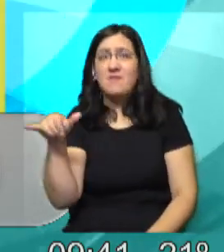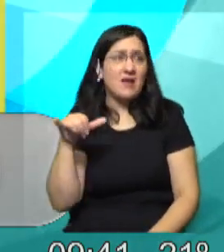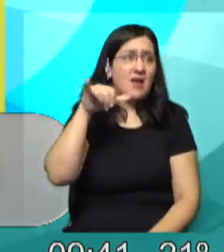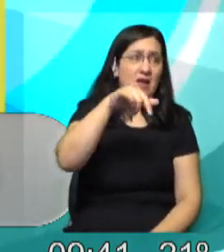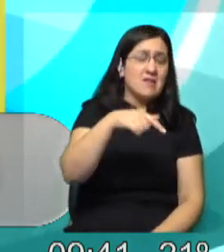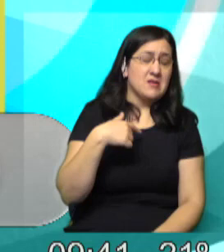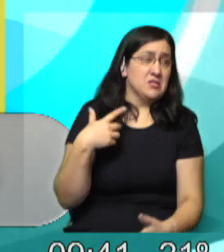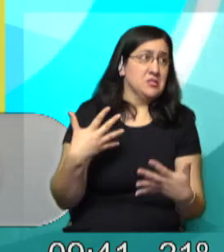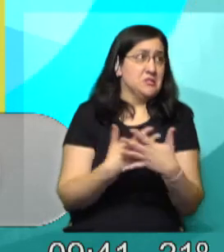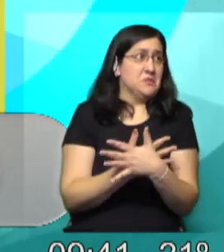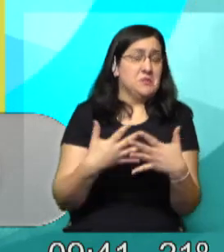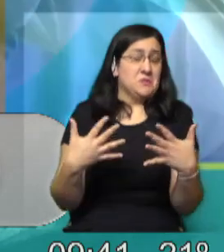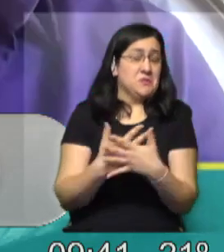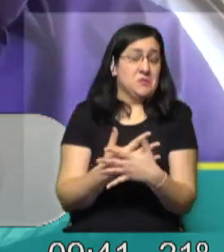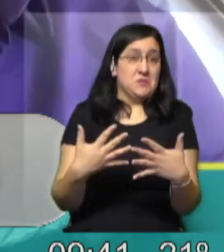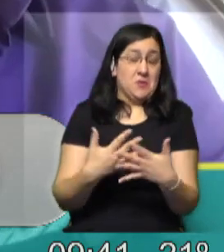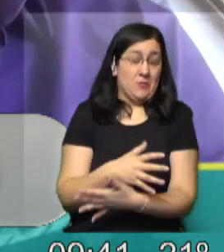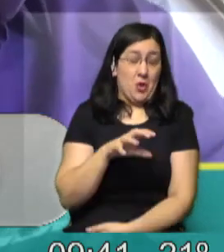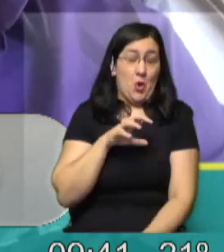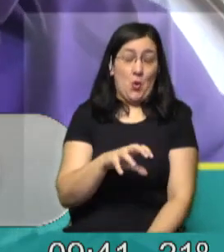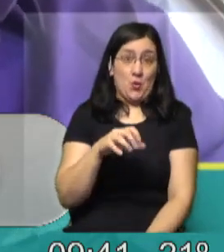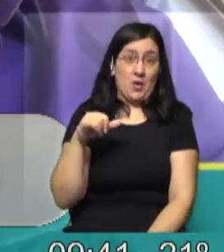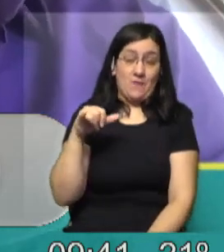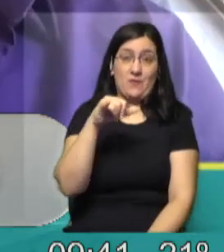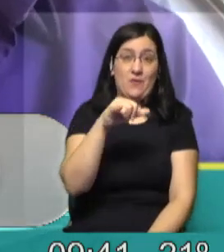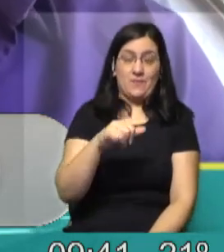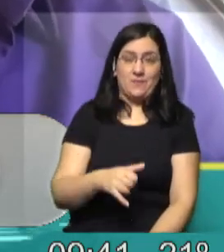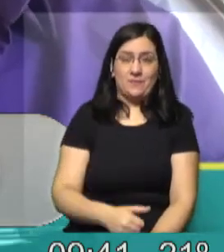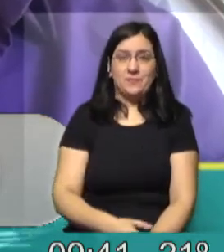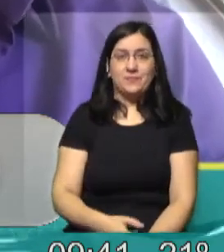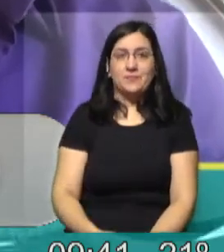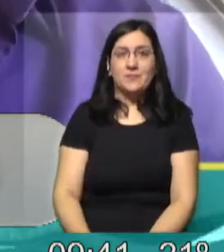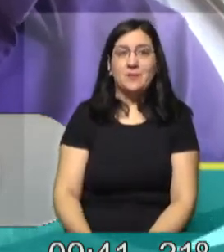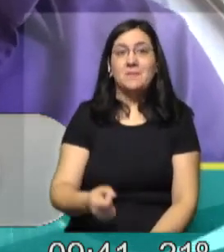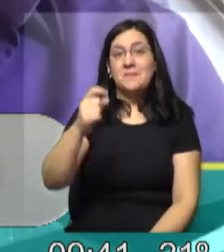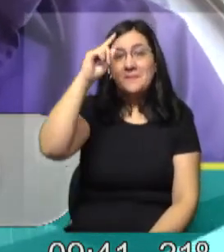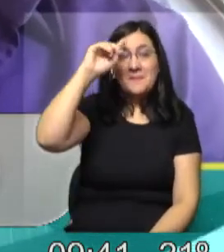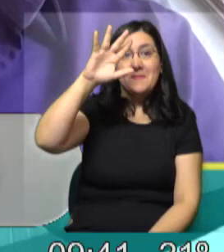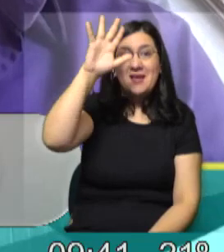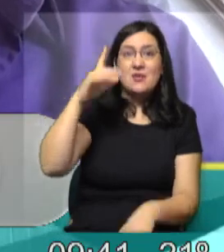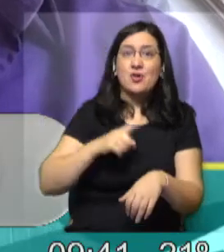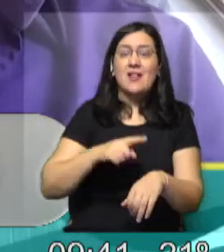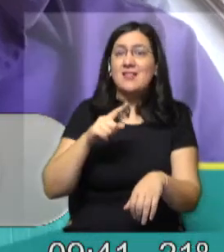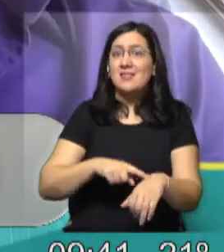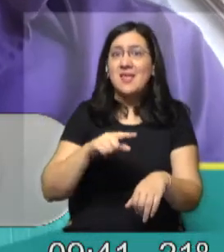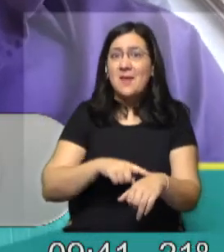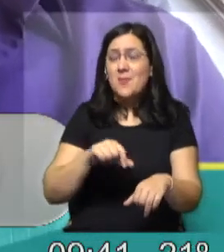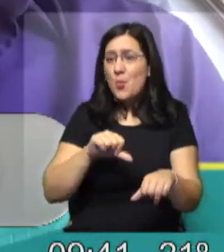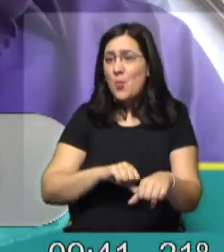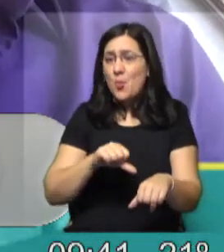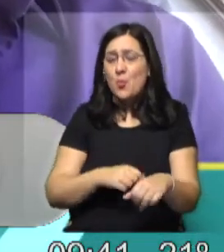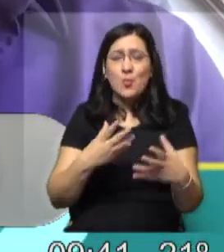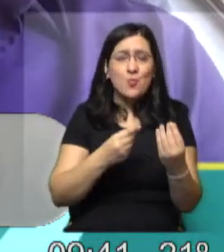una tortura tu vida es una tortura per y me imagino a nivel de tiempo porque estás lleno de cosas